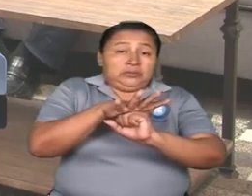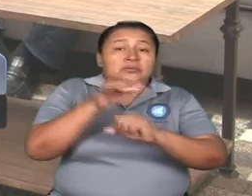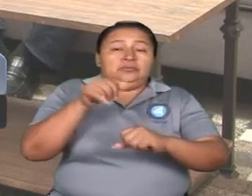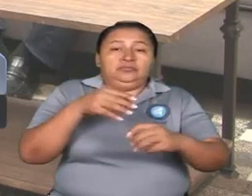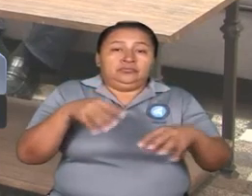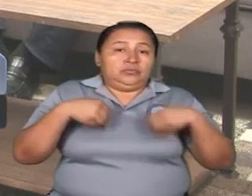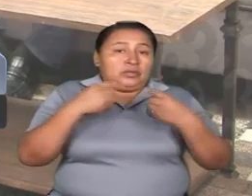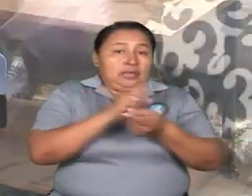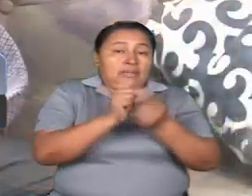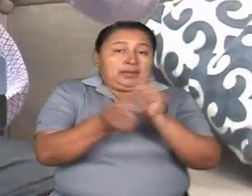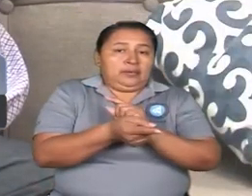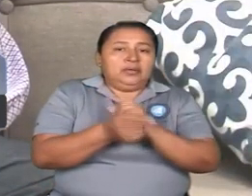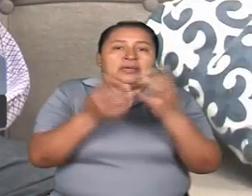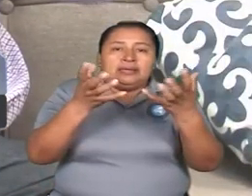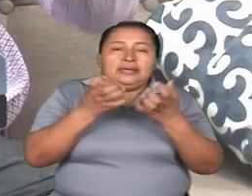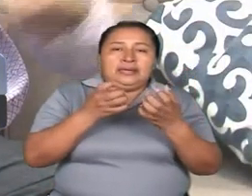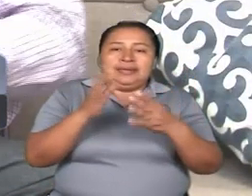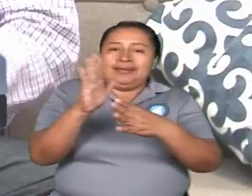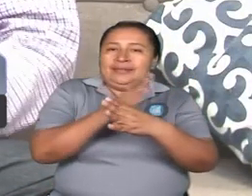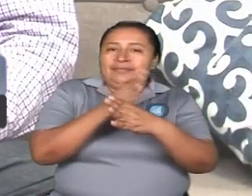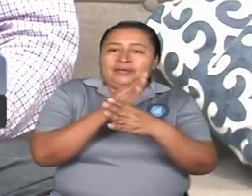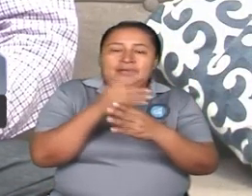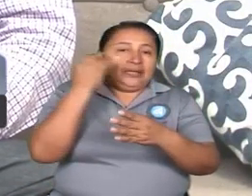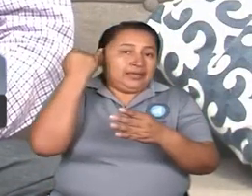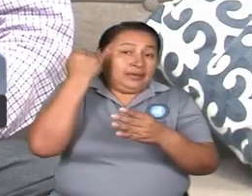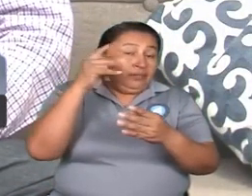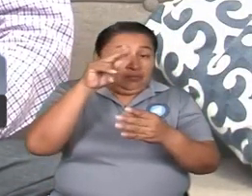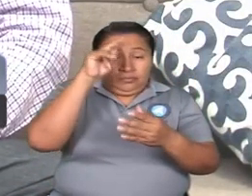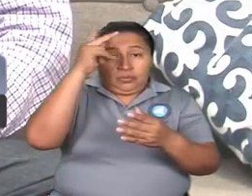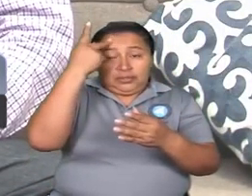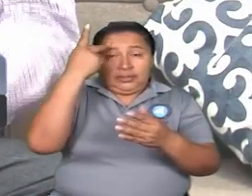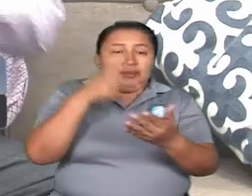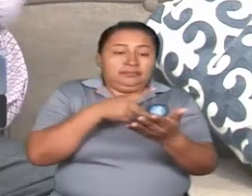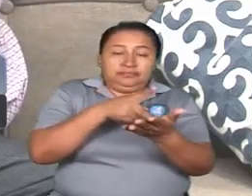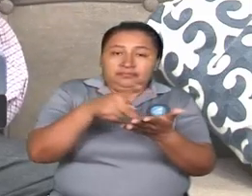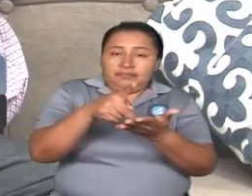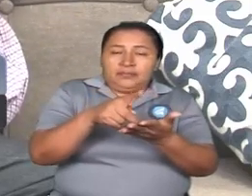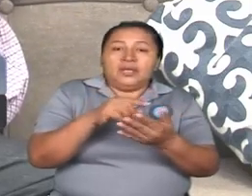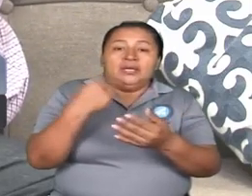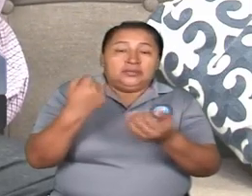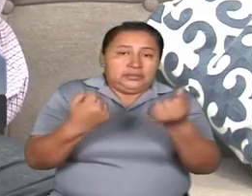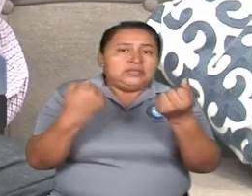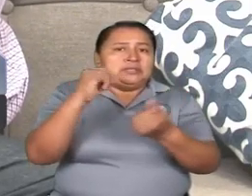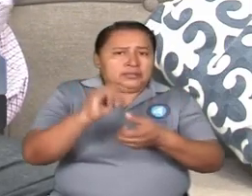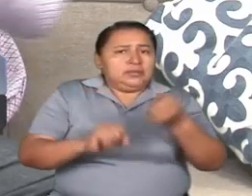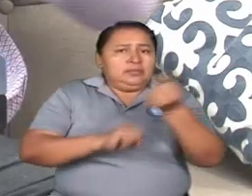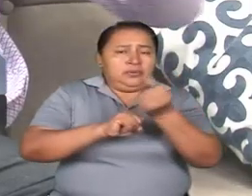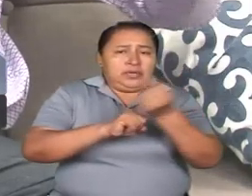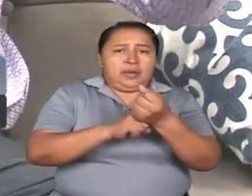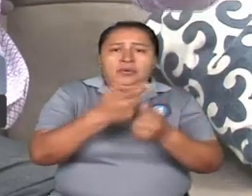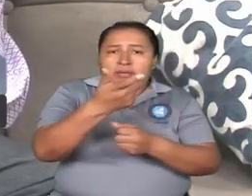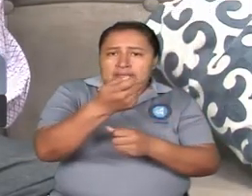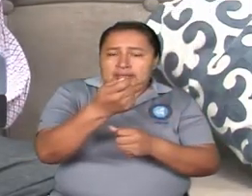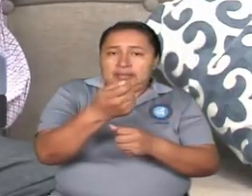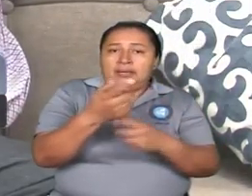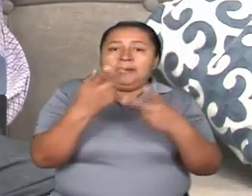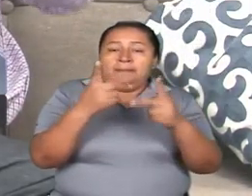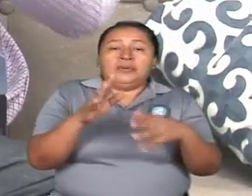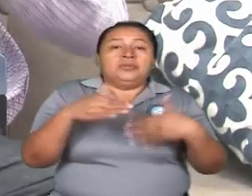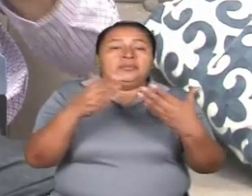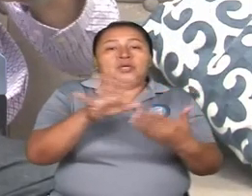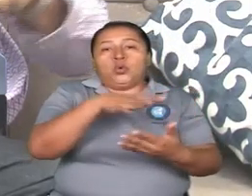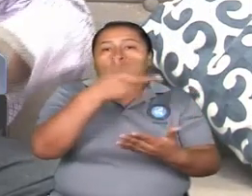¿sí? que habían de distintas fuerzas políticas, respaldamos no solamente el proyecto del canal, sino los otros